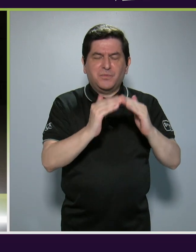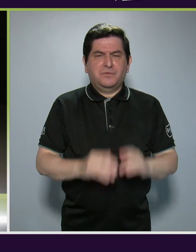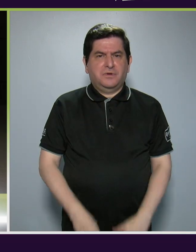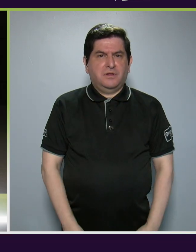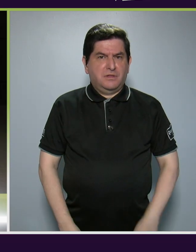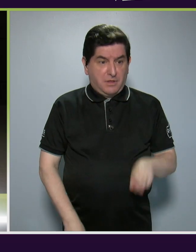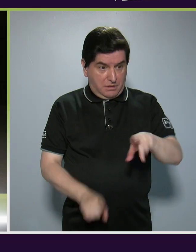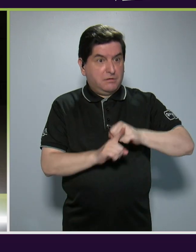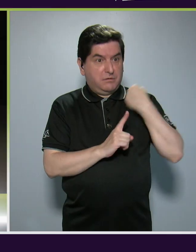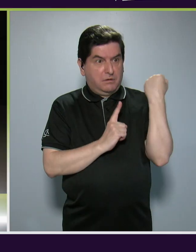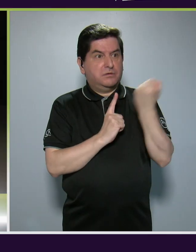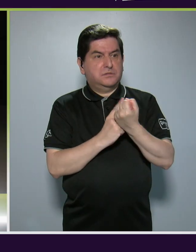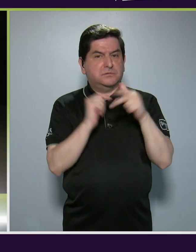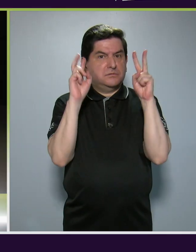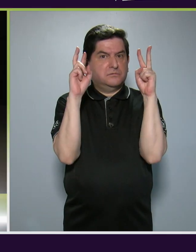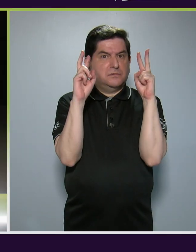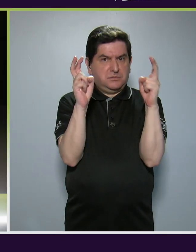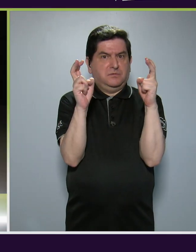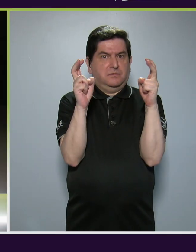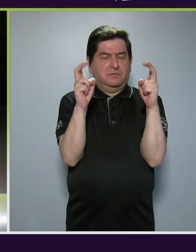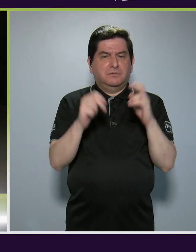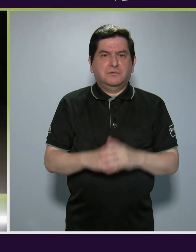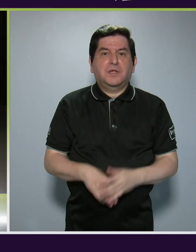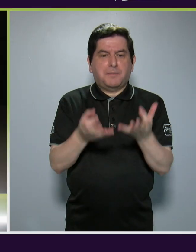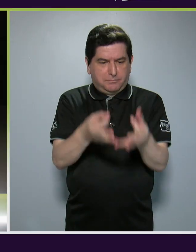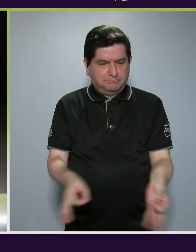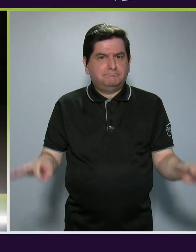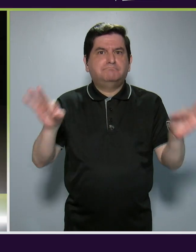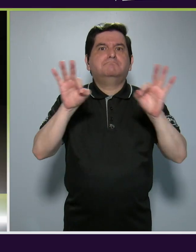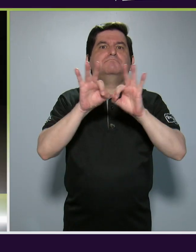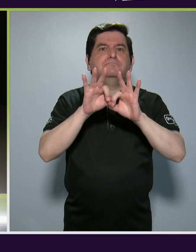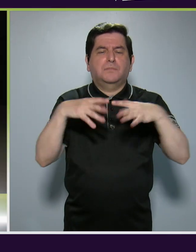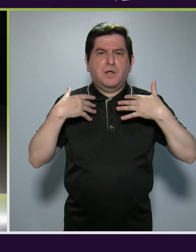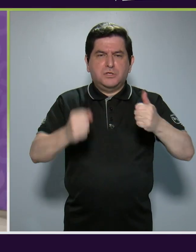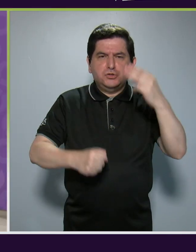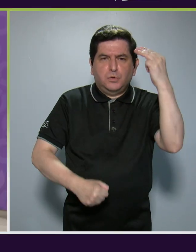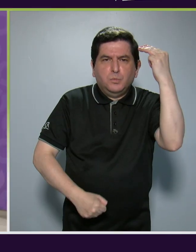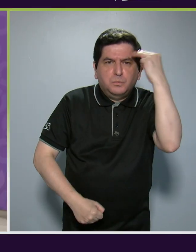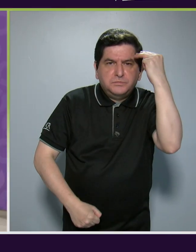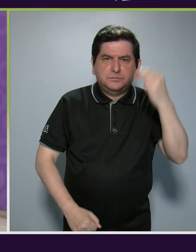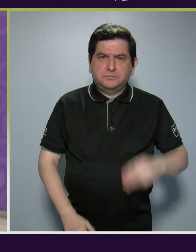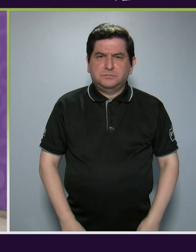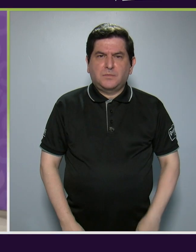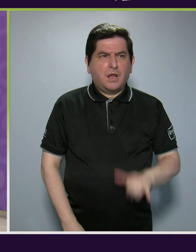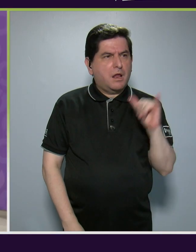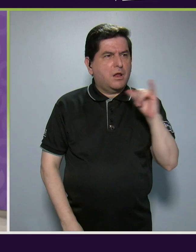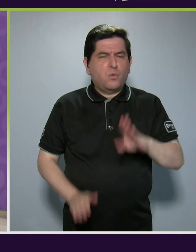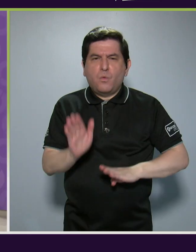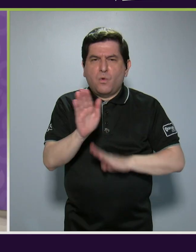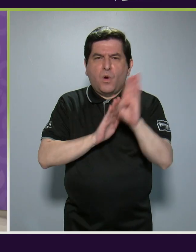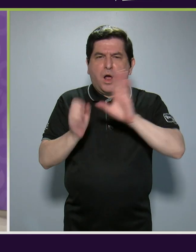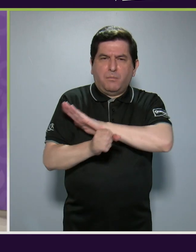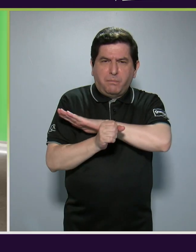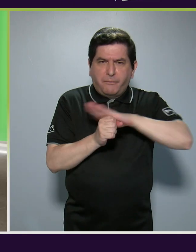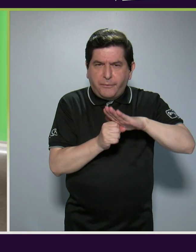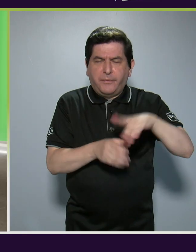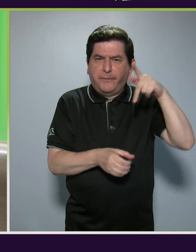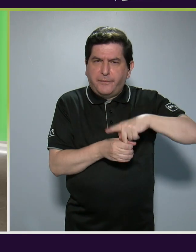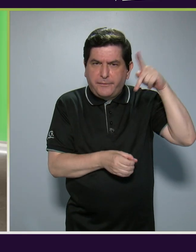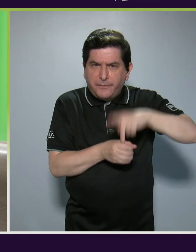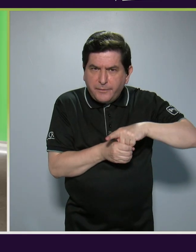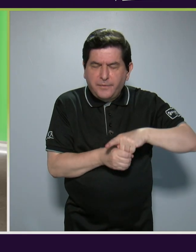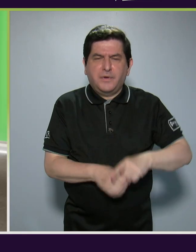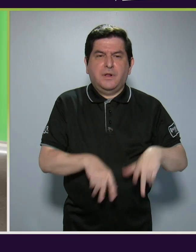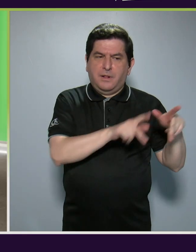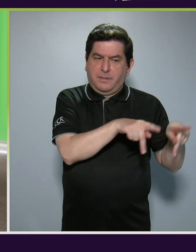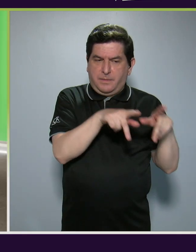es un tema, ¿verdad? Importantísimo para la salud mental, para el desarrollo pleno, la participación de